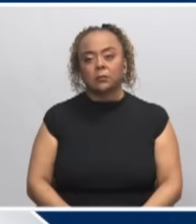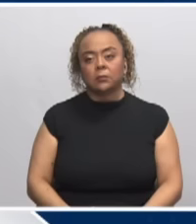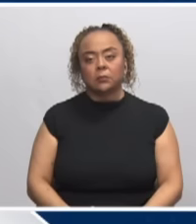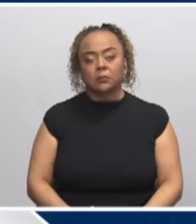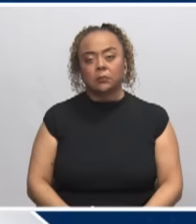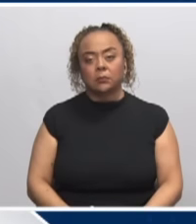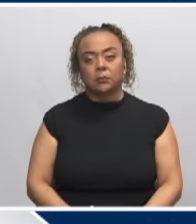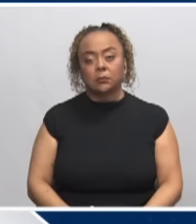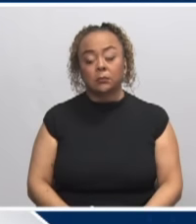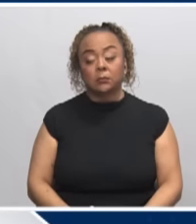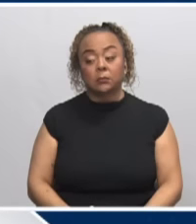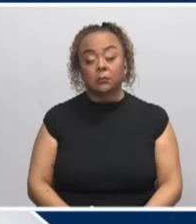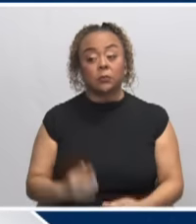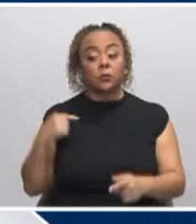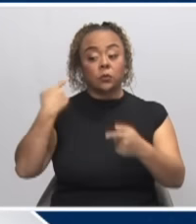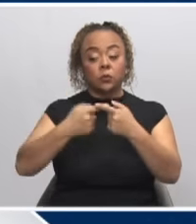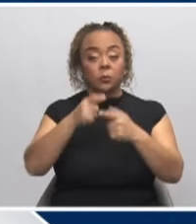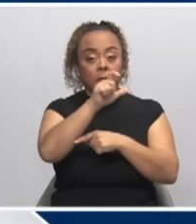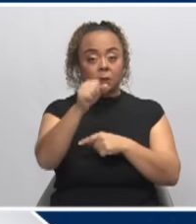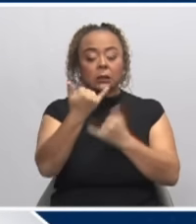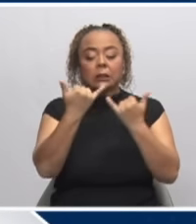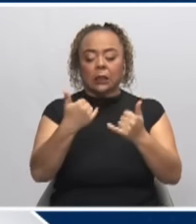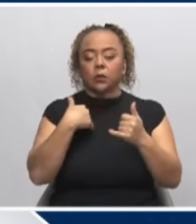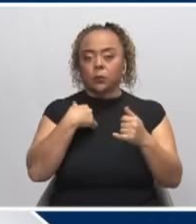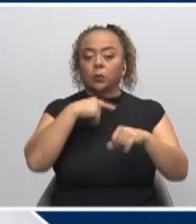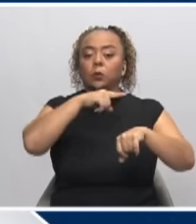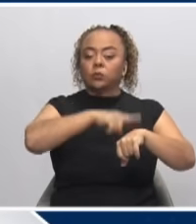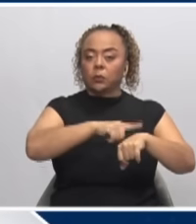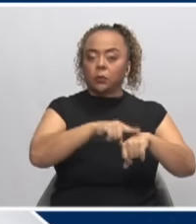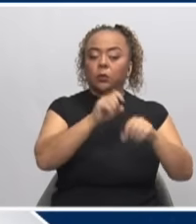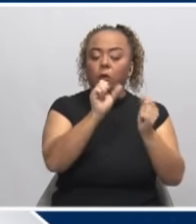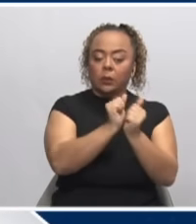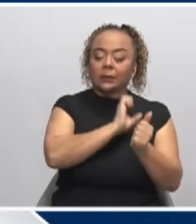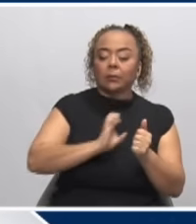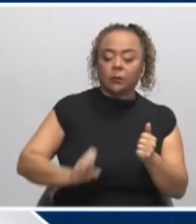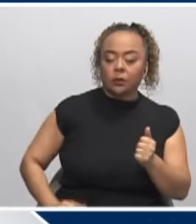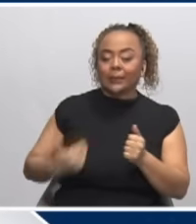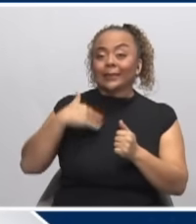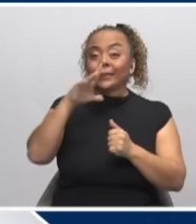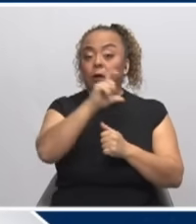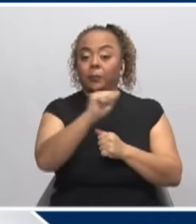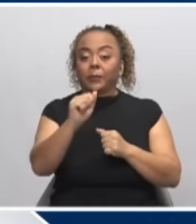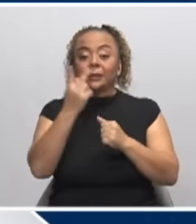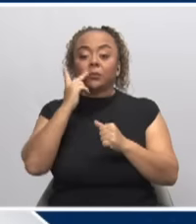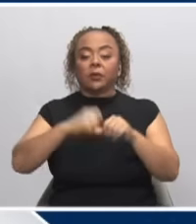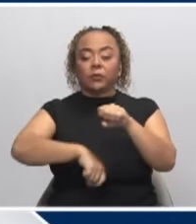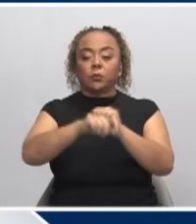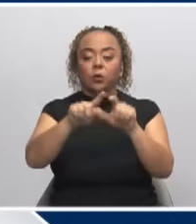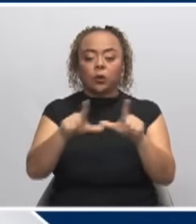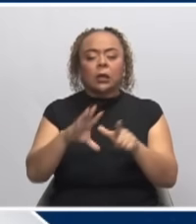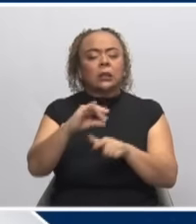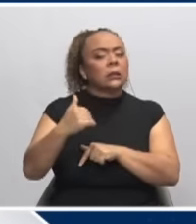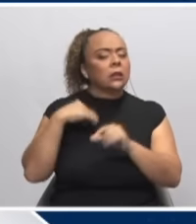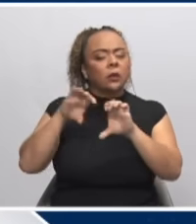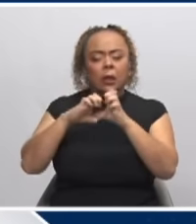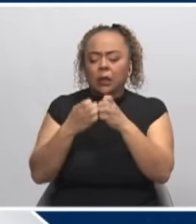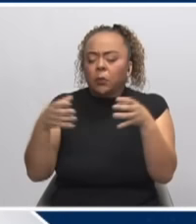últimos meses ya tuvo un microciclo contra El Salvador ya tiene 5 meses de ver fútbol local y ya ha tenido el